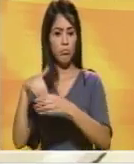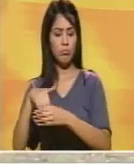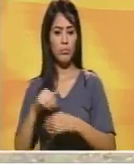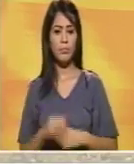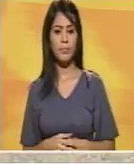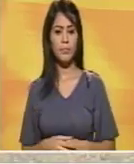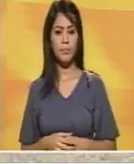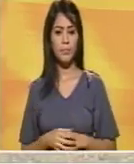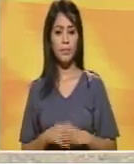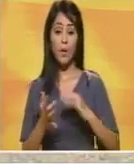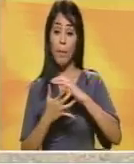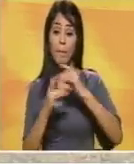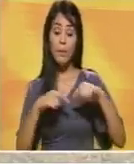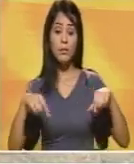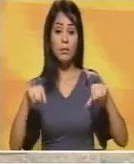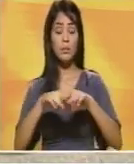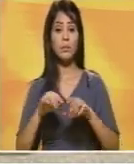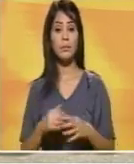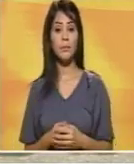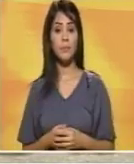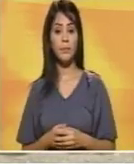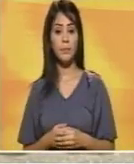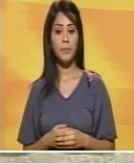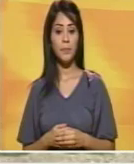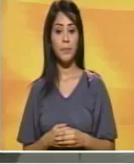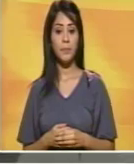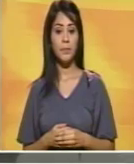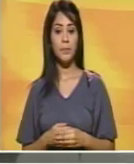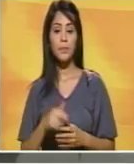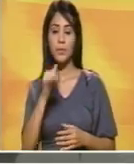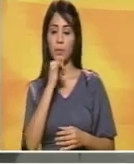un total de 3.802 mesas electorales.